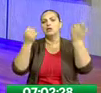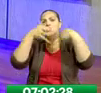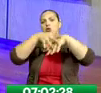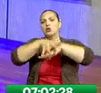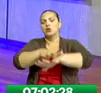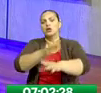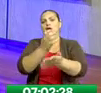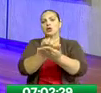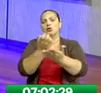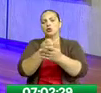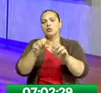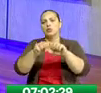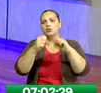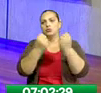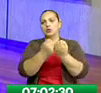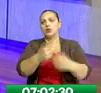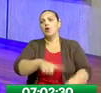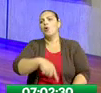la Igualdad